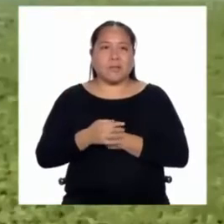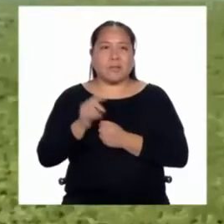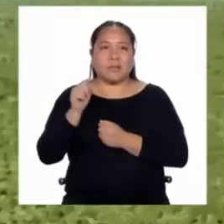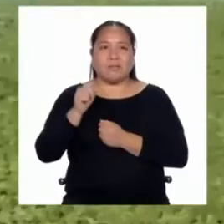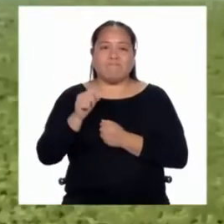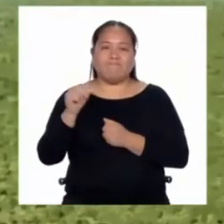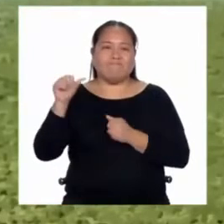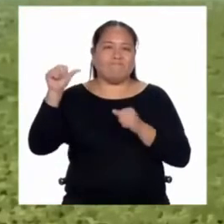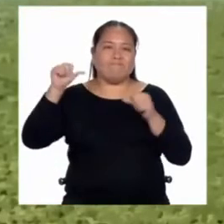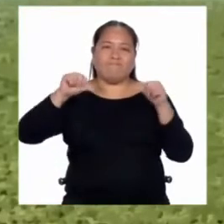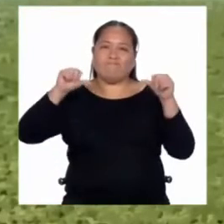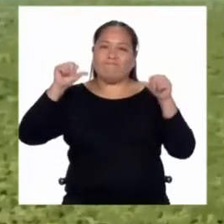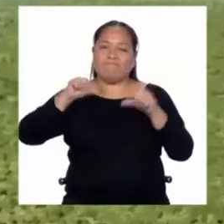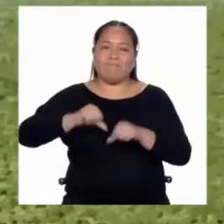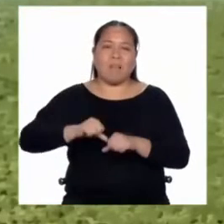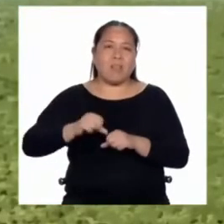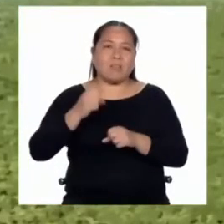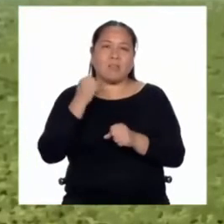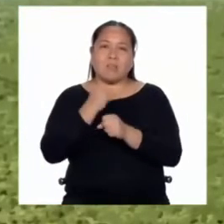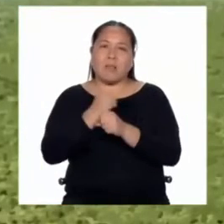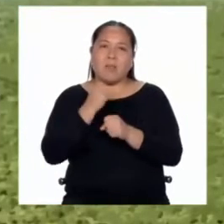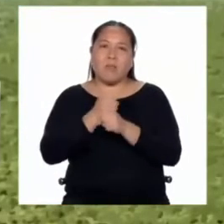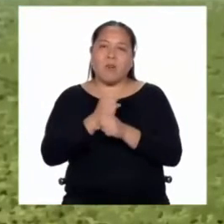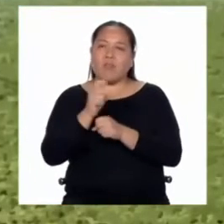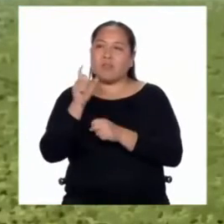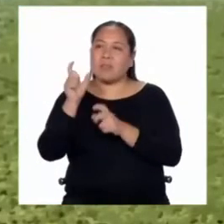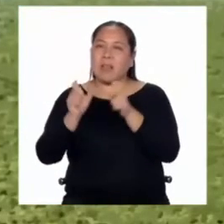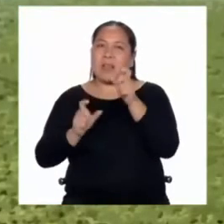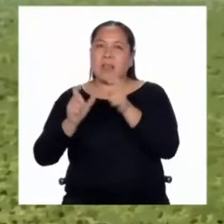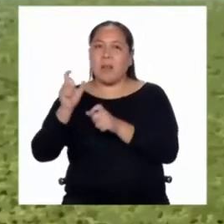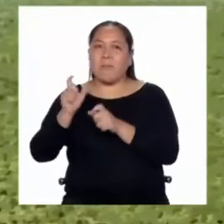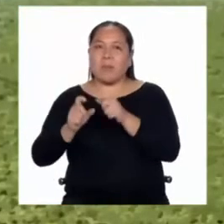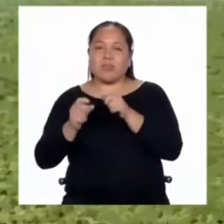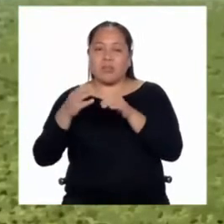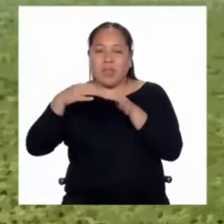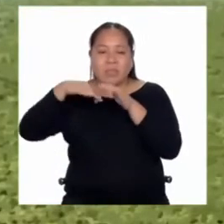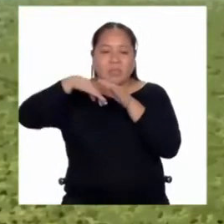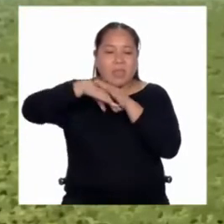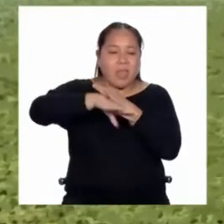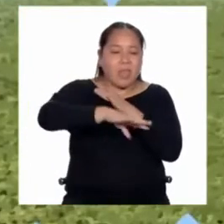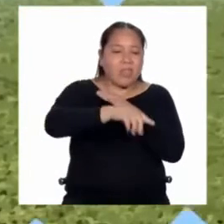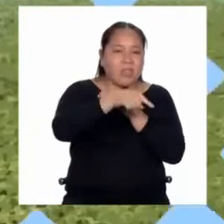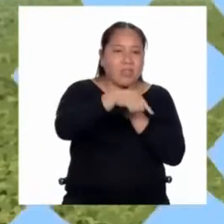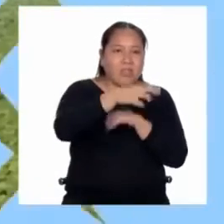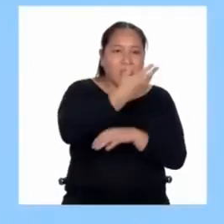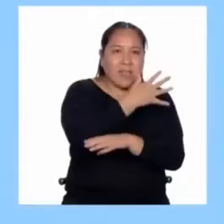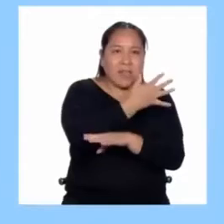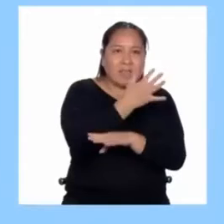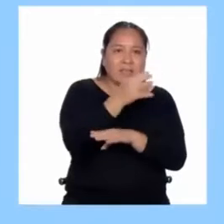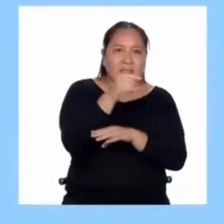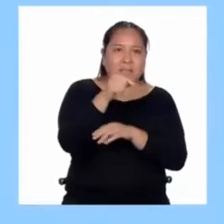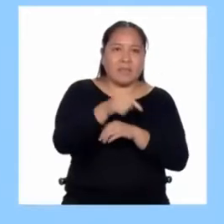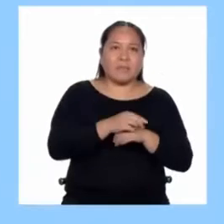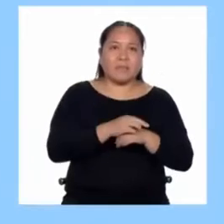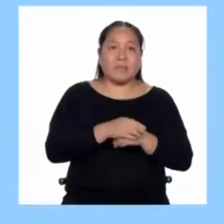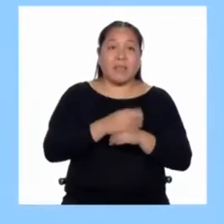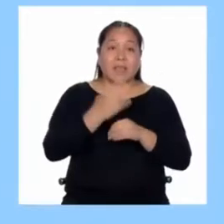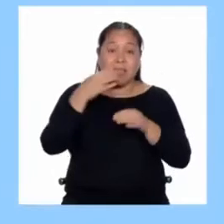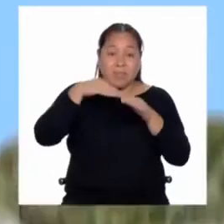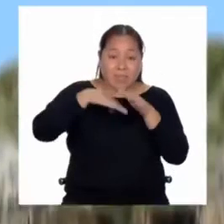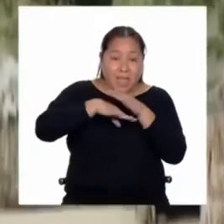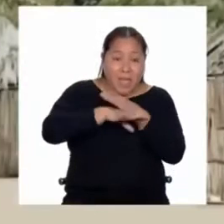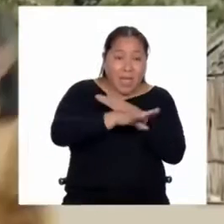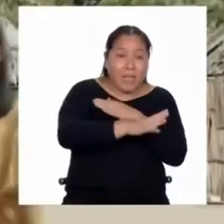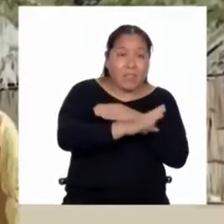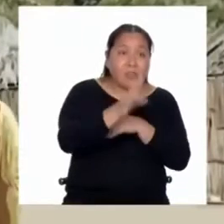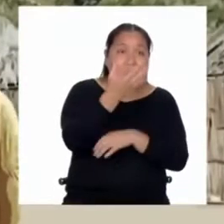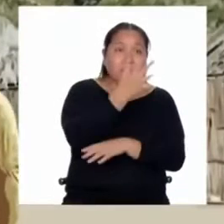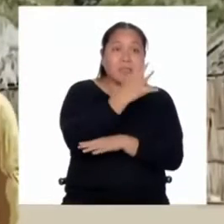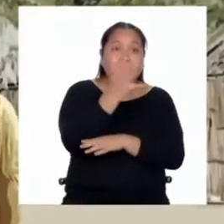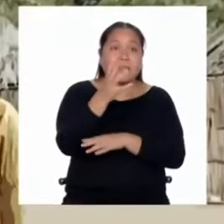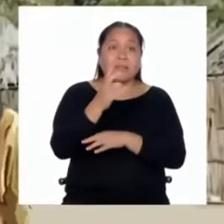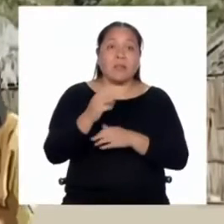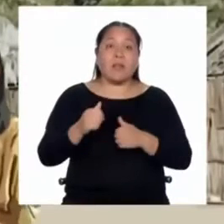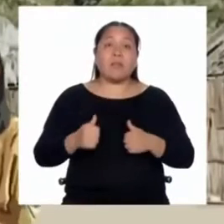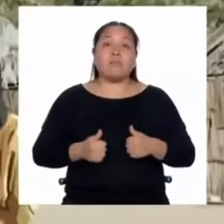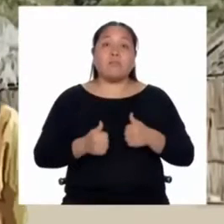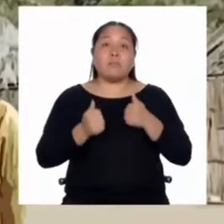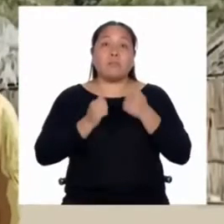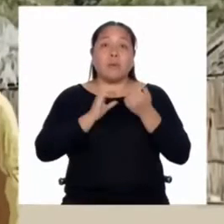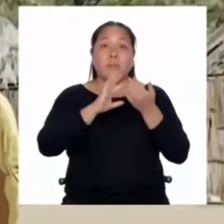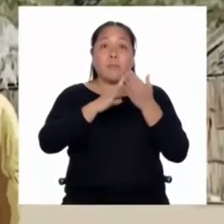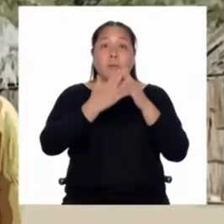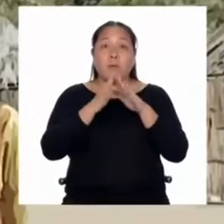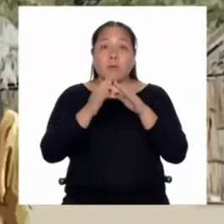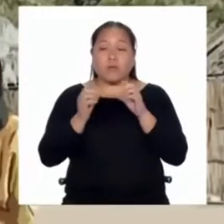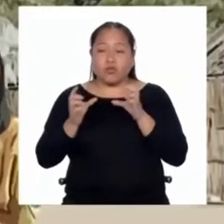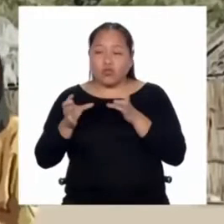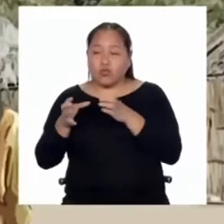malas actividades que realiza el ser humano en el interior de la selva. Al interior de la selva viven poblaciones nativas que